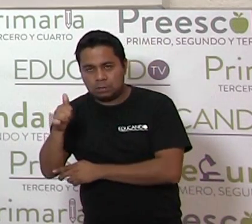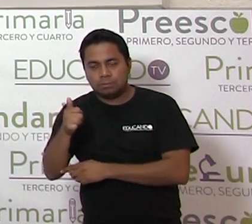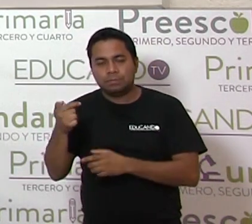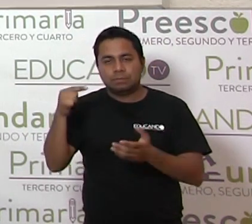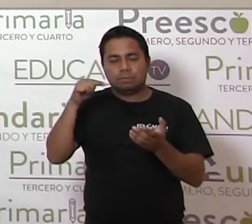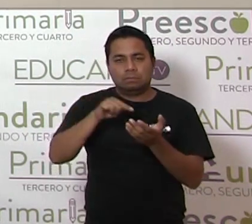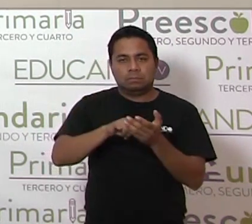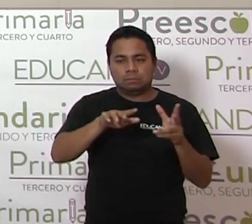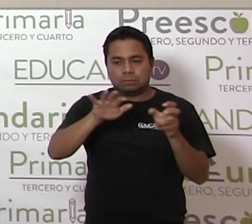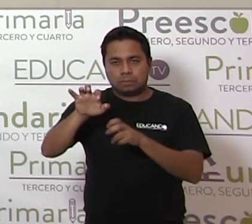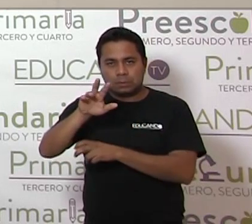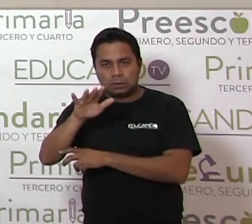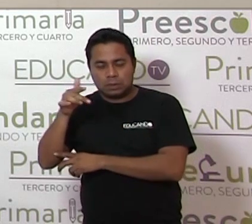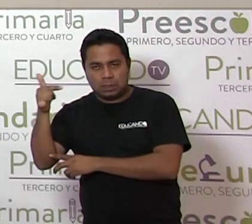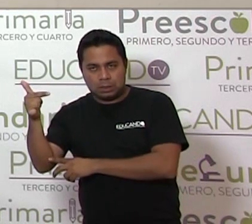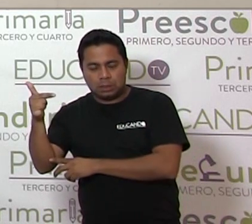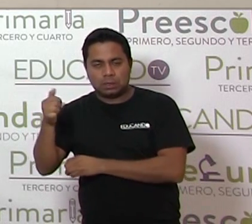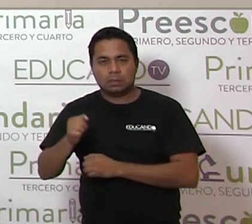1856,